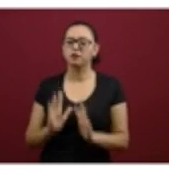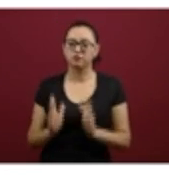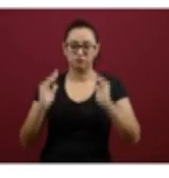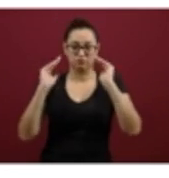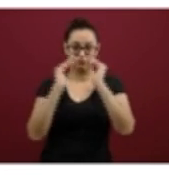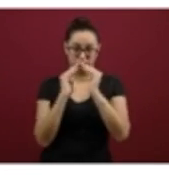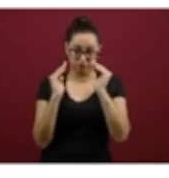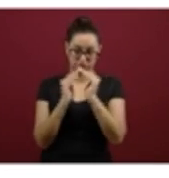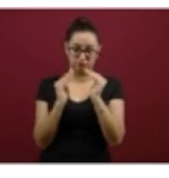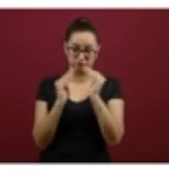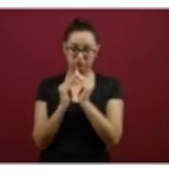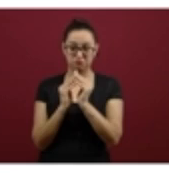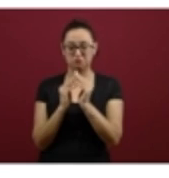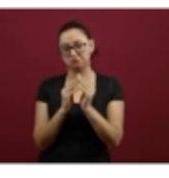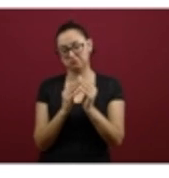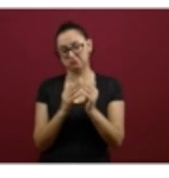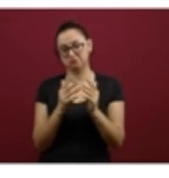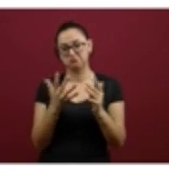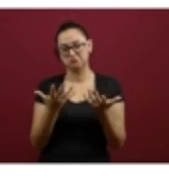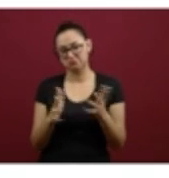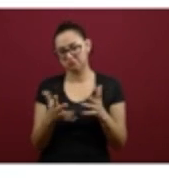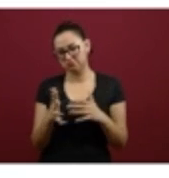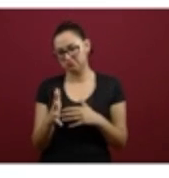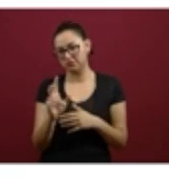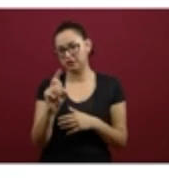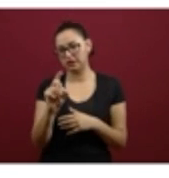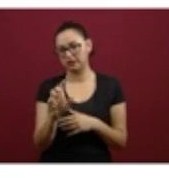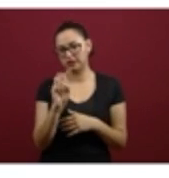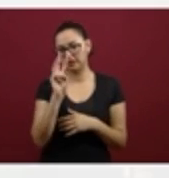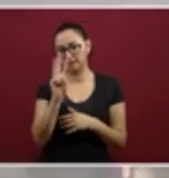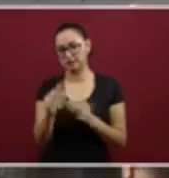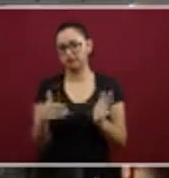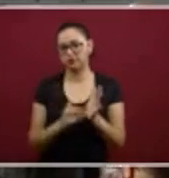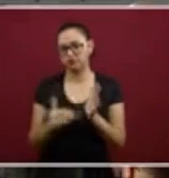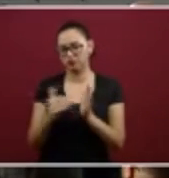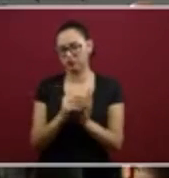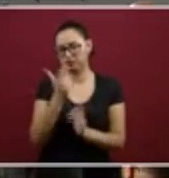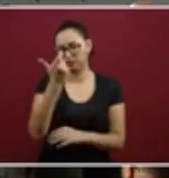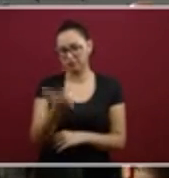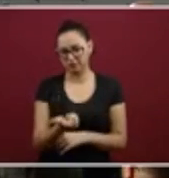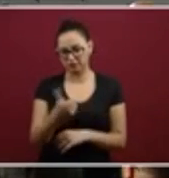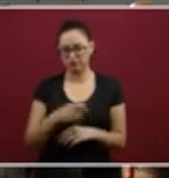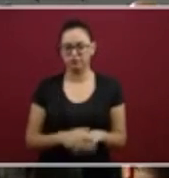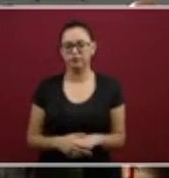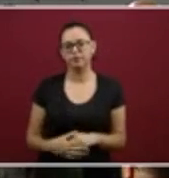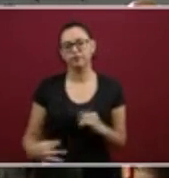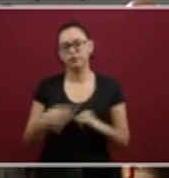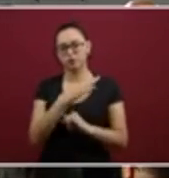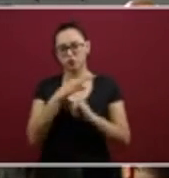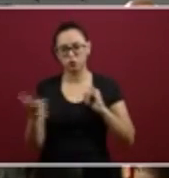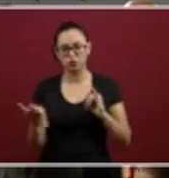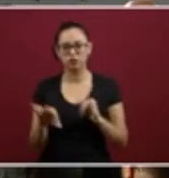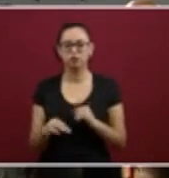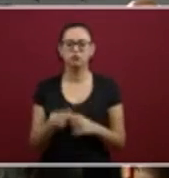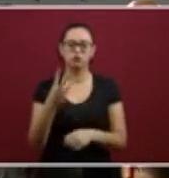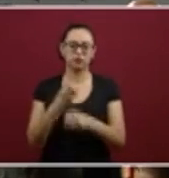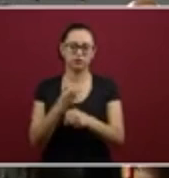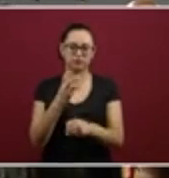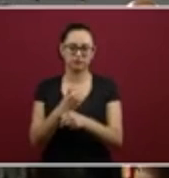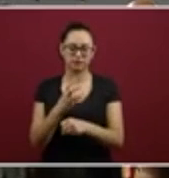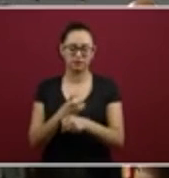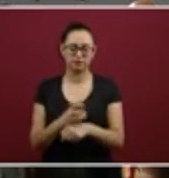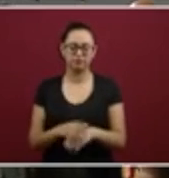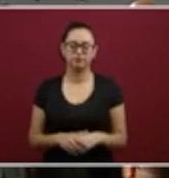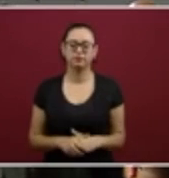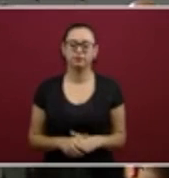casa que anda en alrededor un valor de 33 millones de pesos. Y finalmente tenemos una tercera propiedad